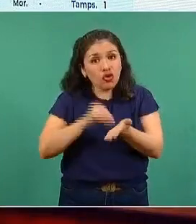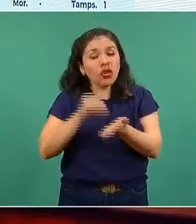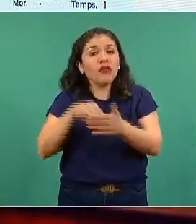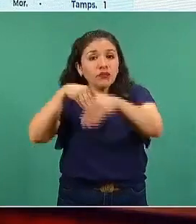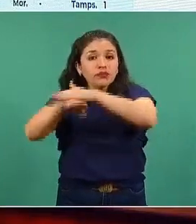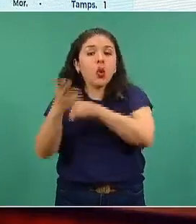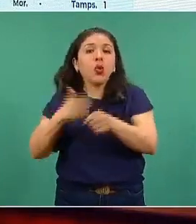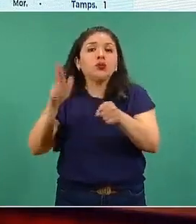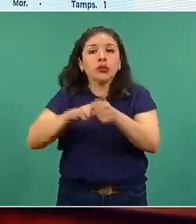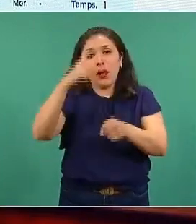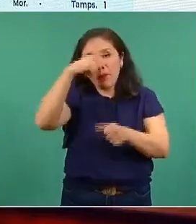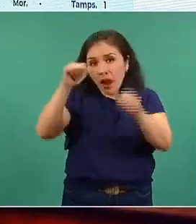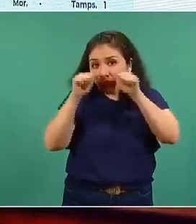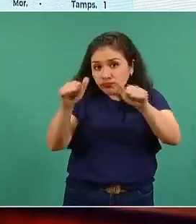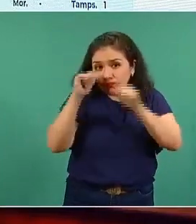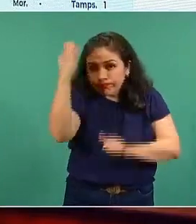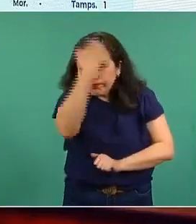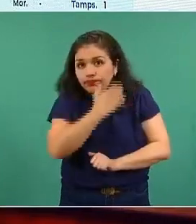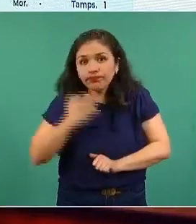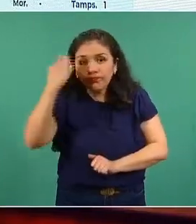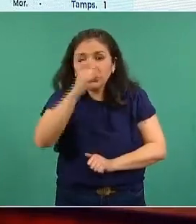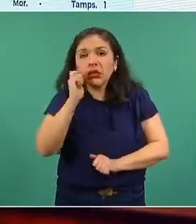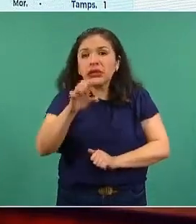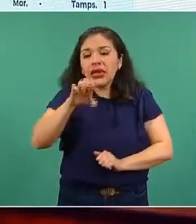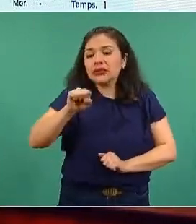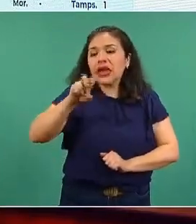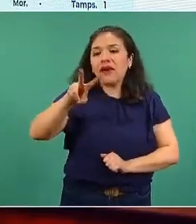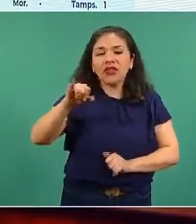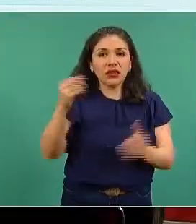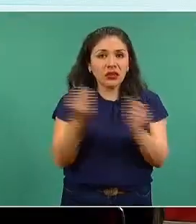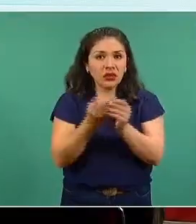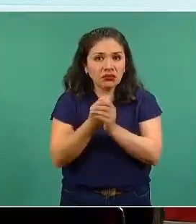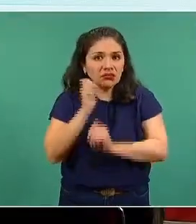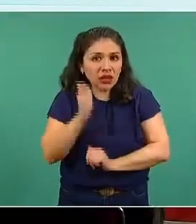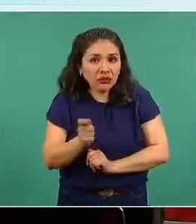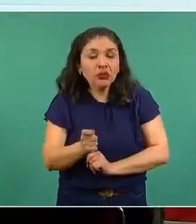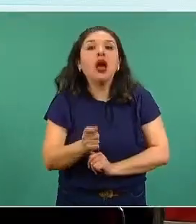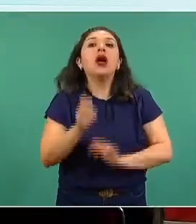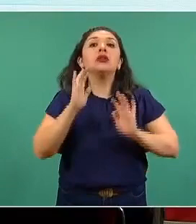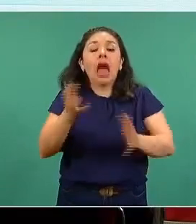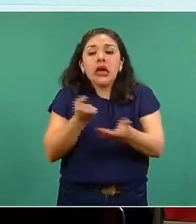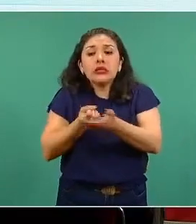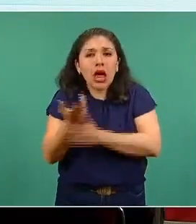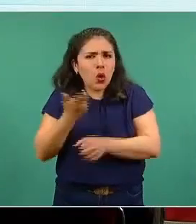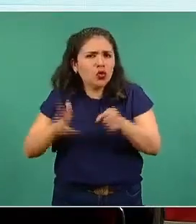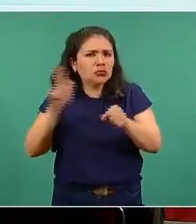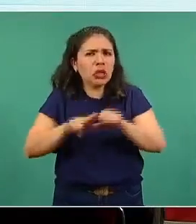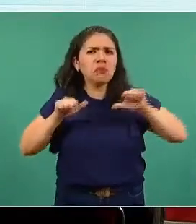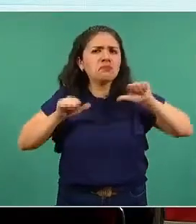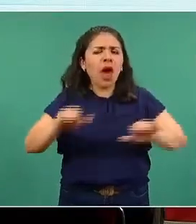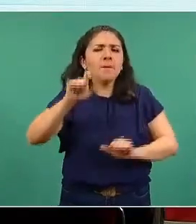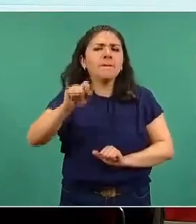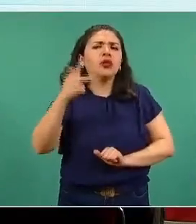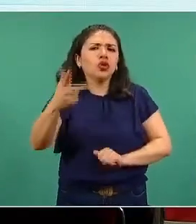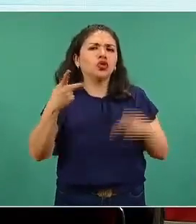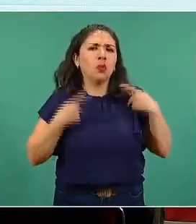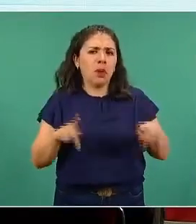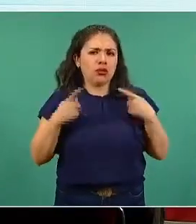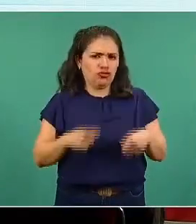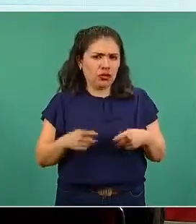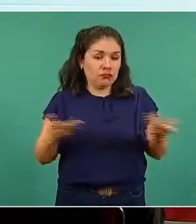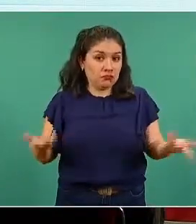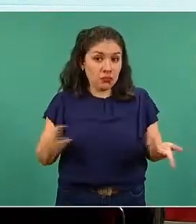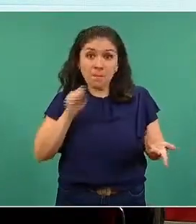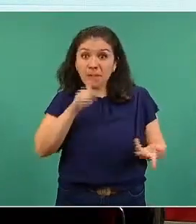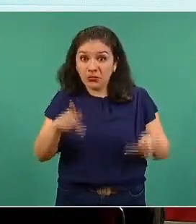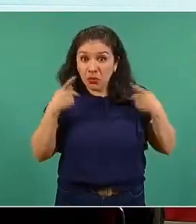hospitalizadas para vigilancia o atención de estos ESAVIS y se han egresado 28 de estas personas. No necesariamente